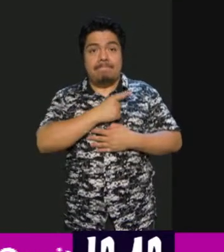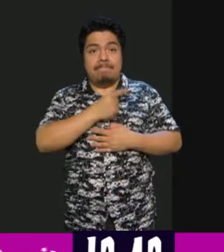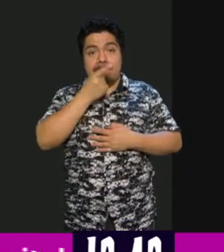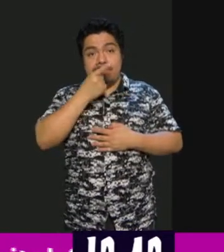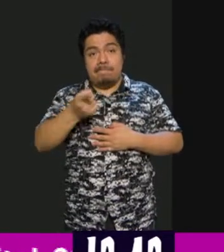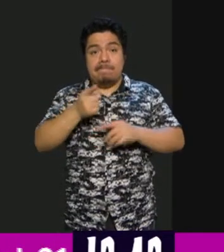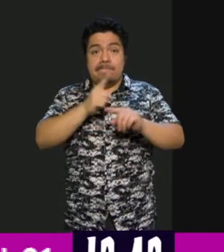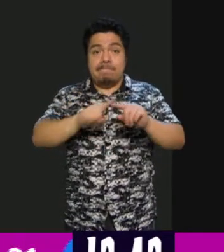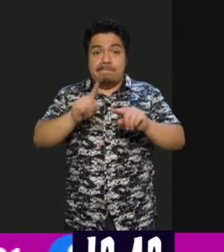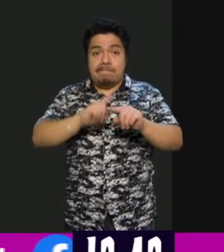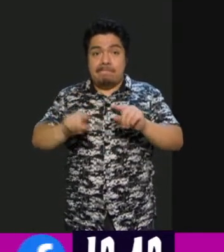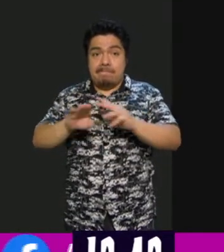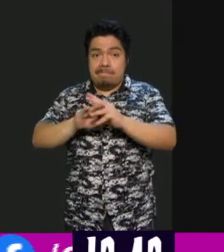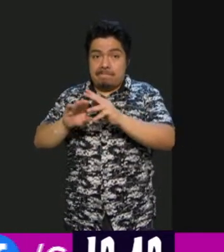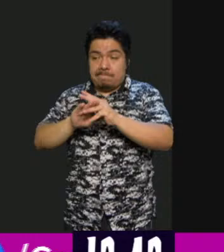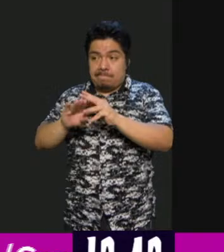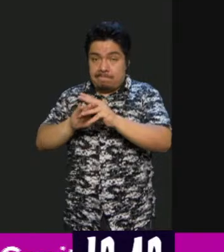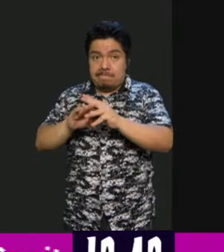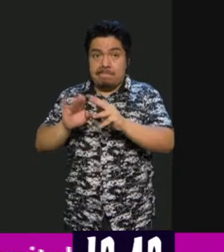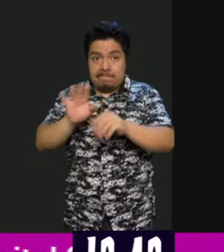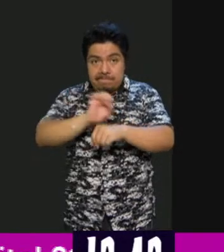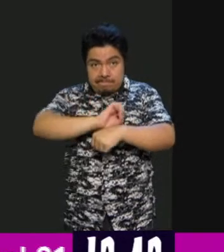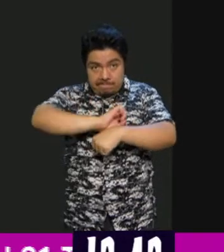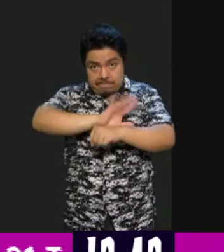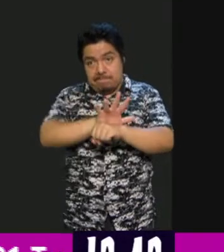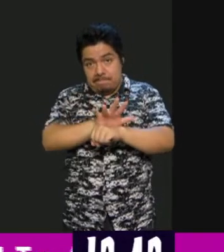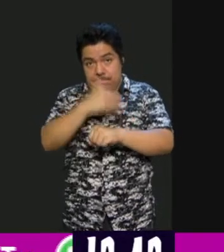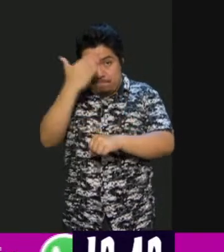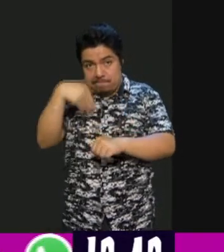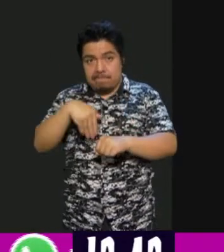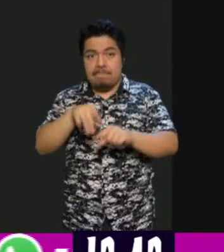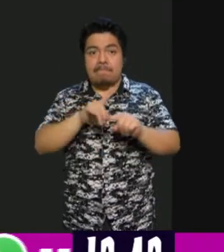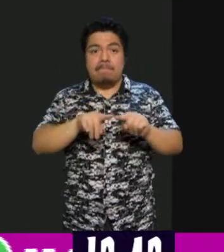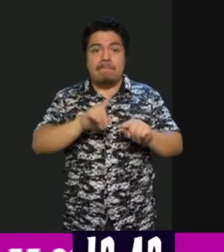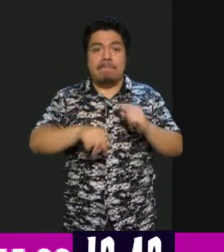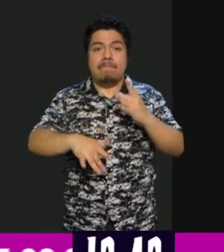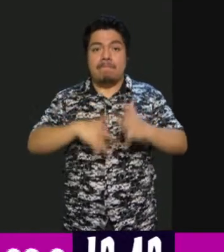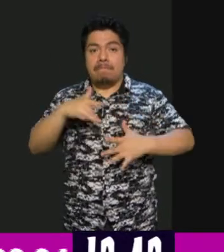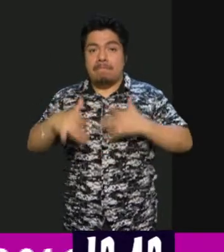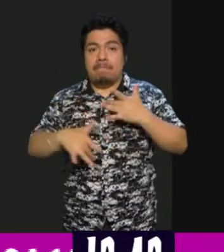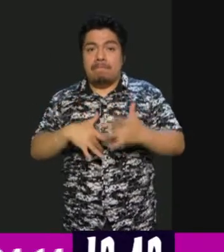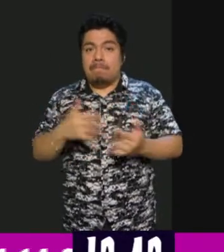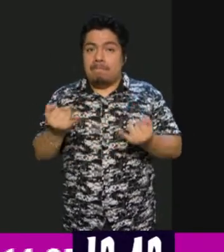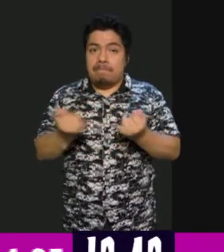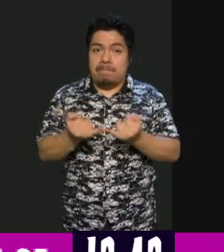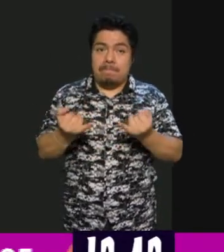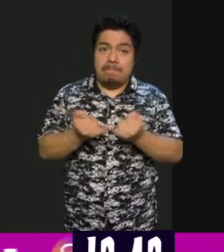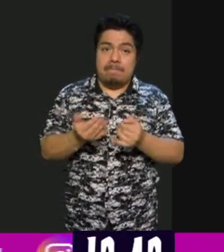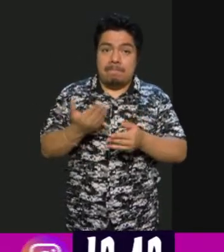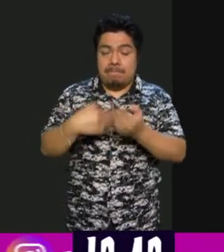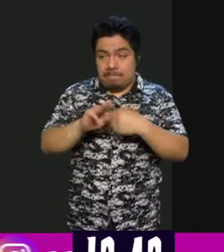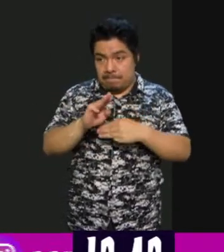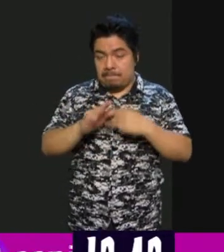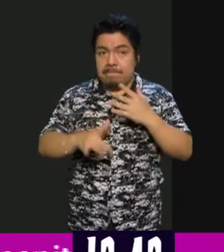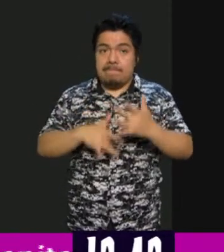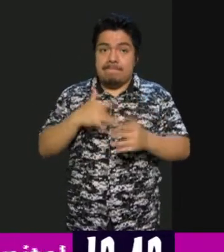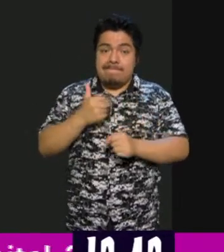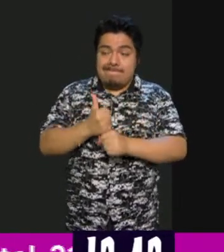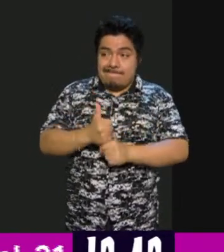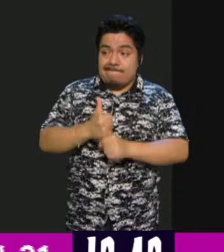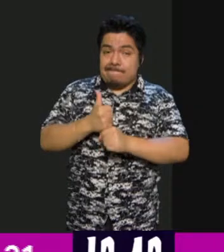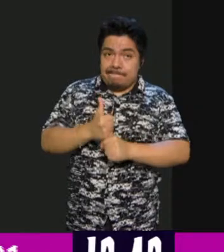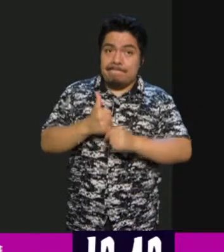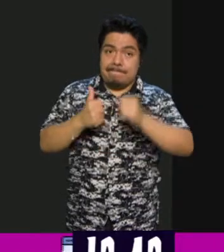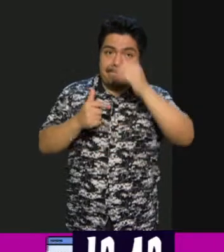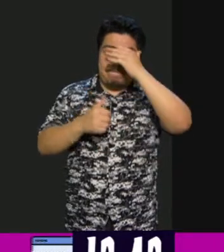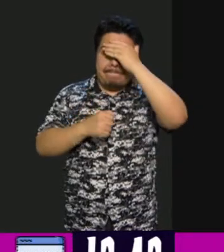los migrantes en época de pandemia que desgraciadamente vivió el mundo y que México la padeció, pues mandaron nada más y nada menos